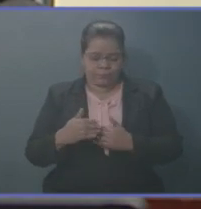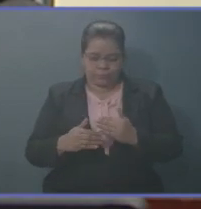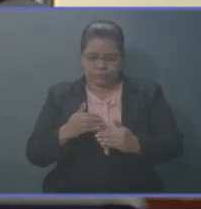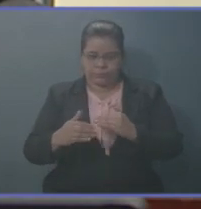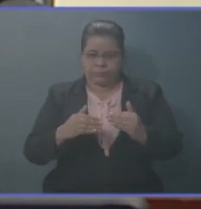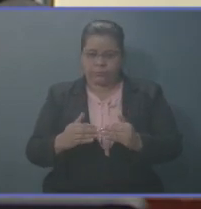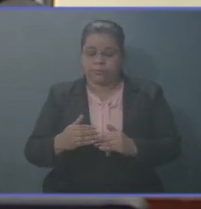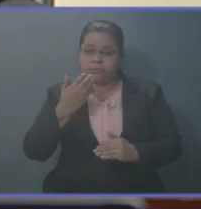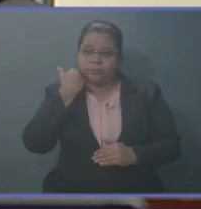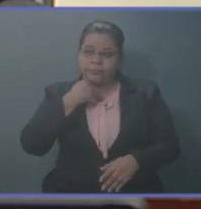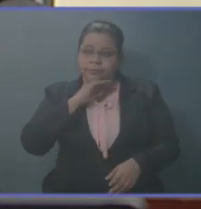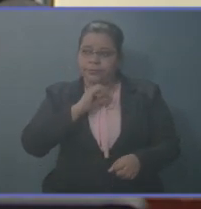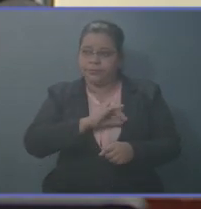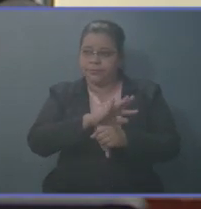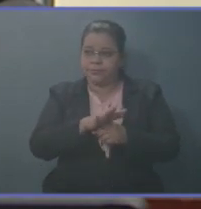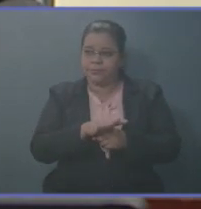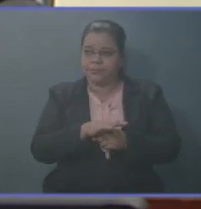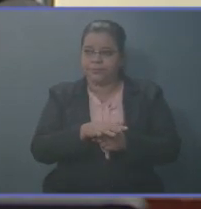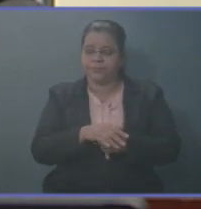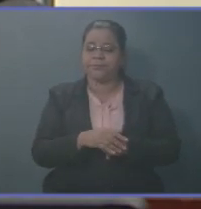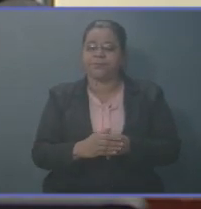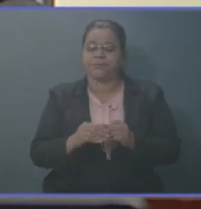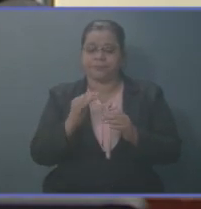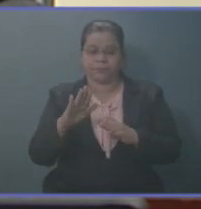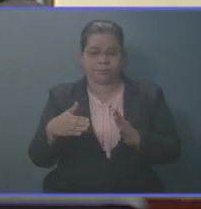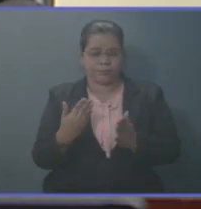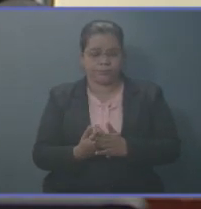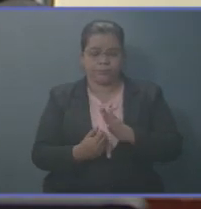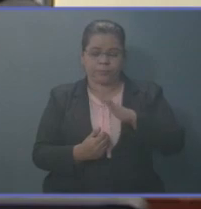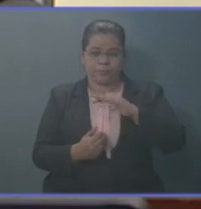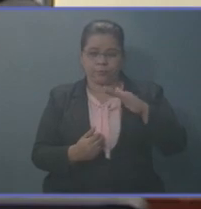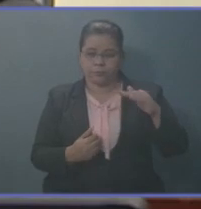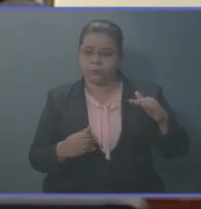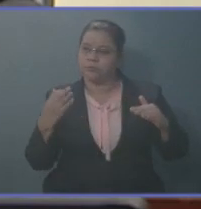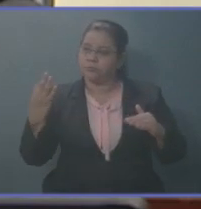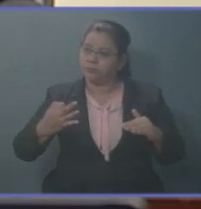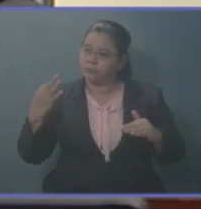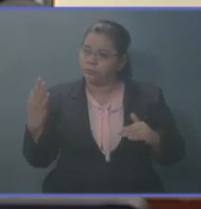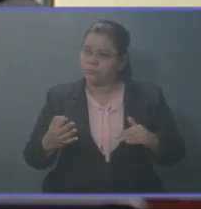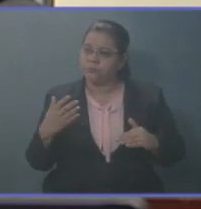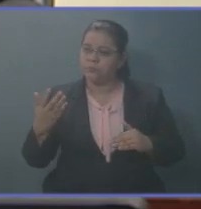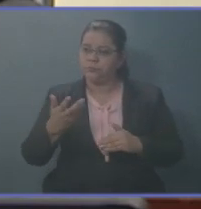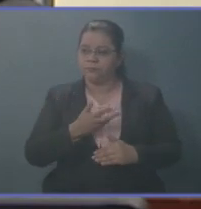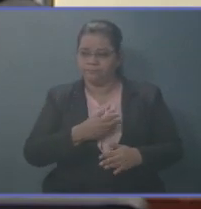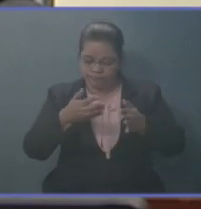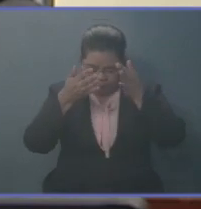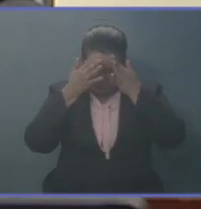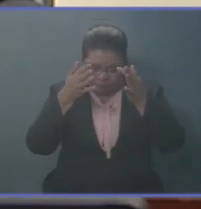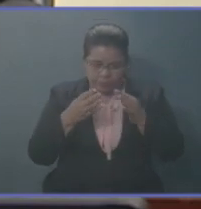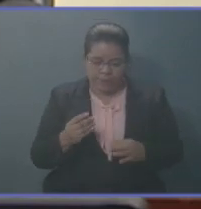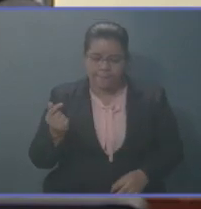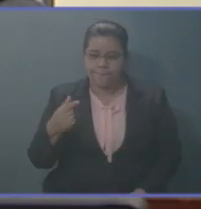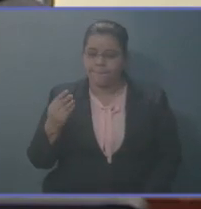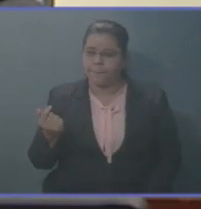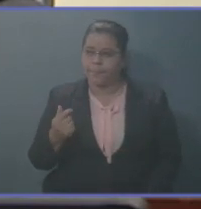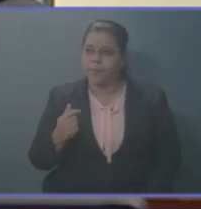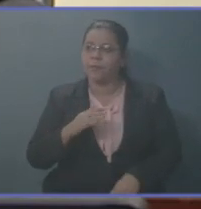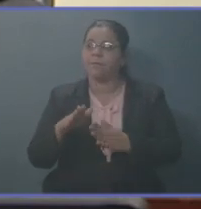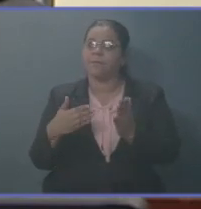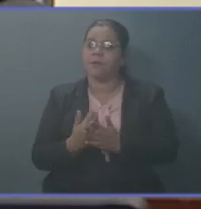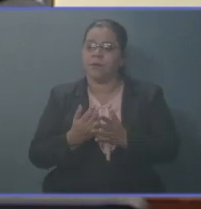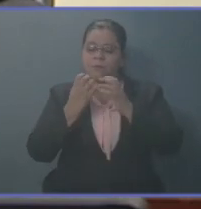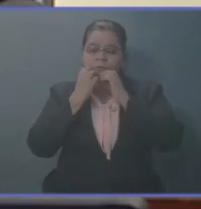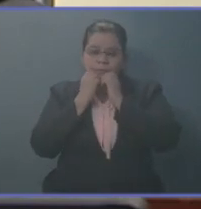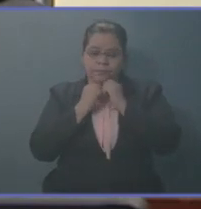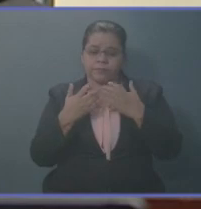con la pandemia por COVID-19 al nivel nacional e internacional requiere de la adopción de medidas inmediatas y eficaces para proteger